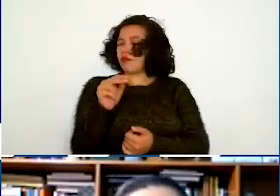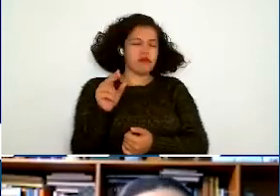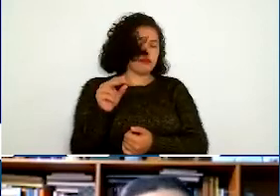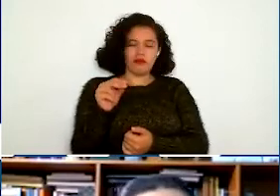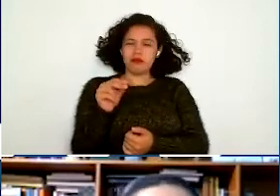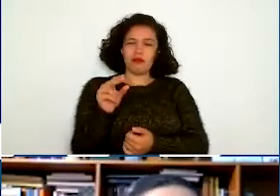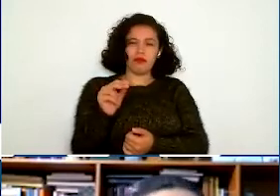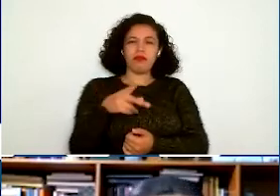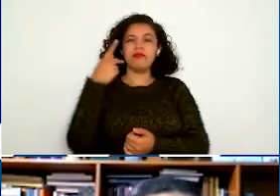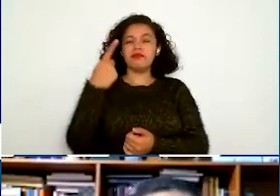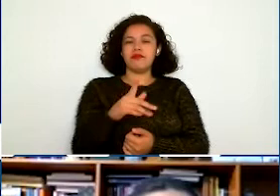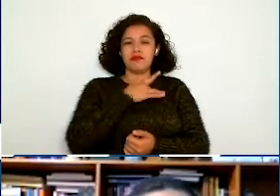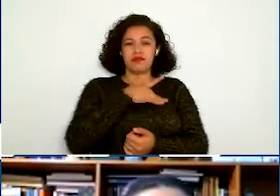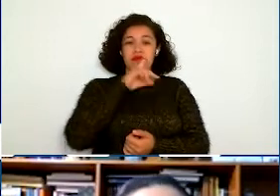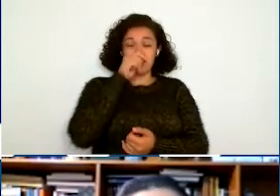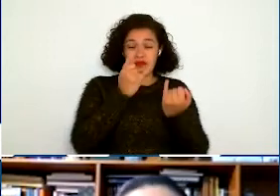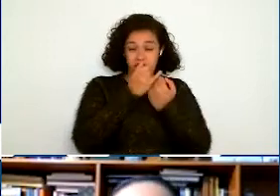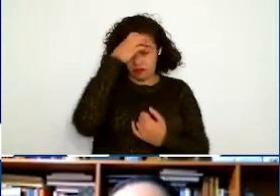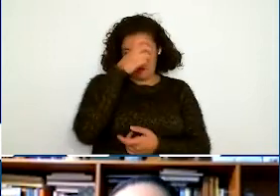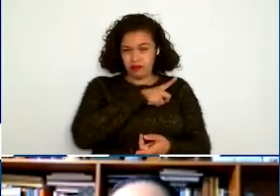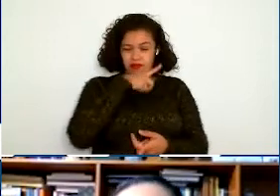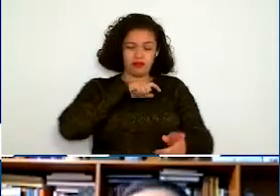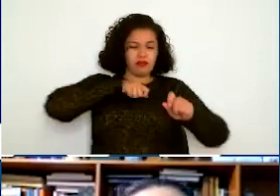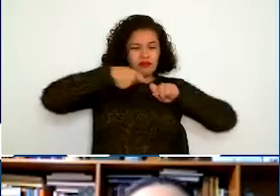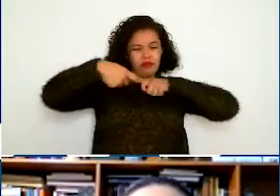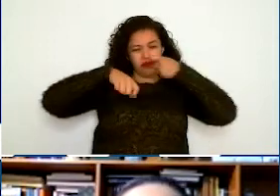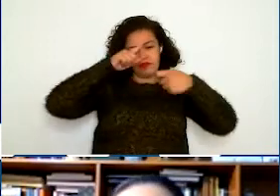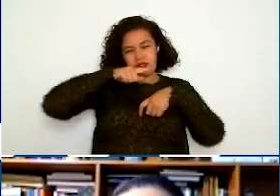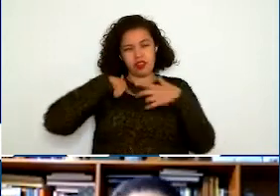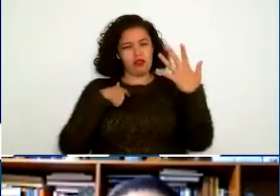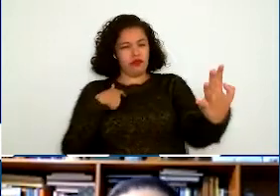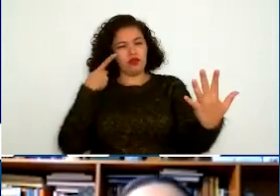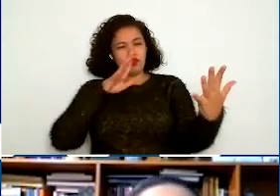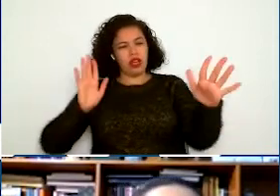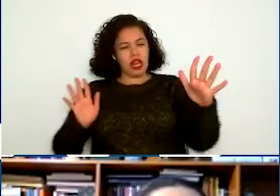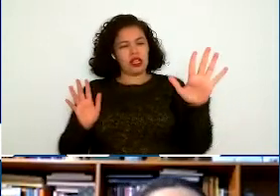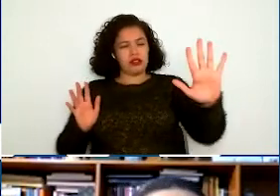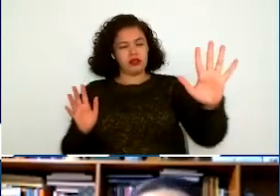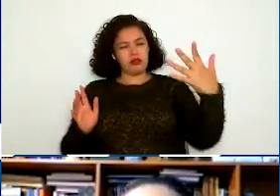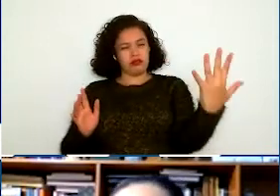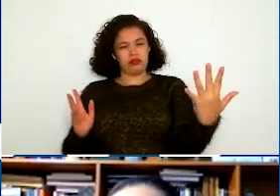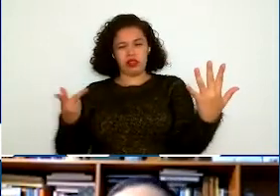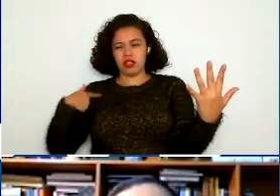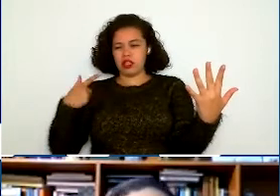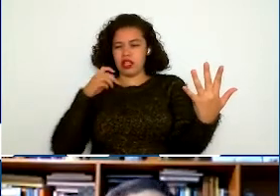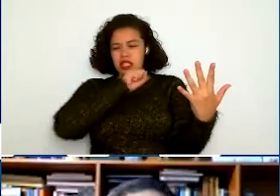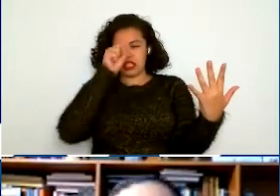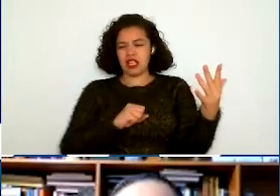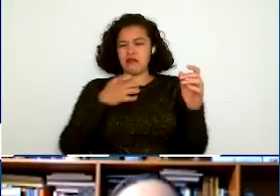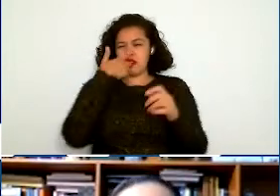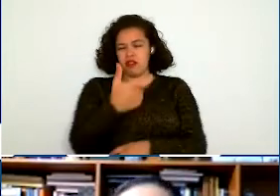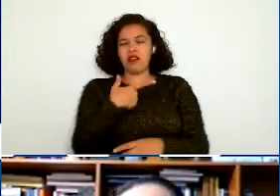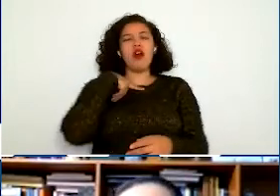están experimentando igual, no. Tiene que ser flexible porque se adecua a las condiciones, al sistema económico, incluso